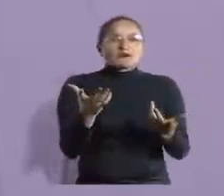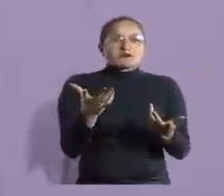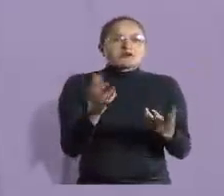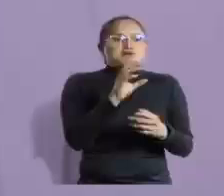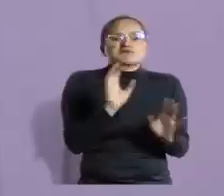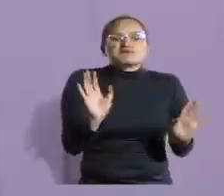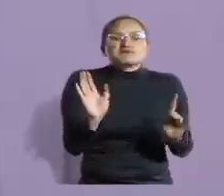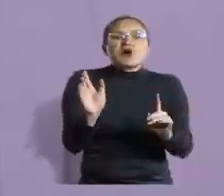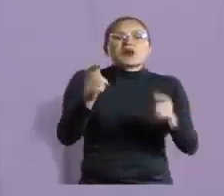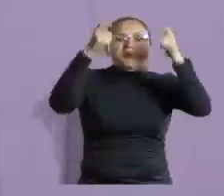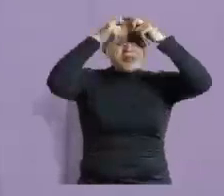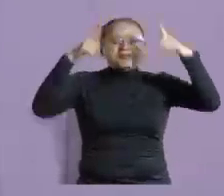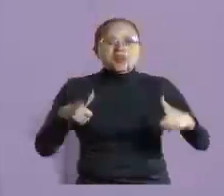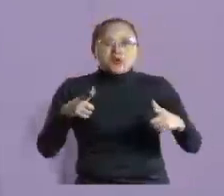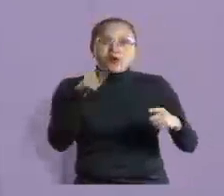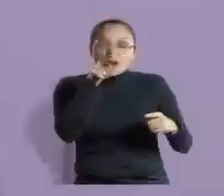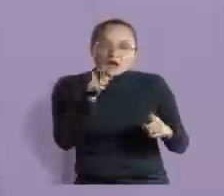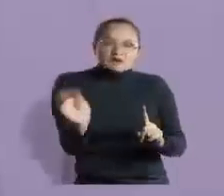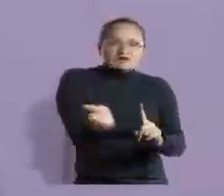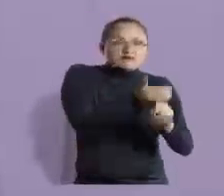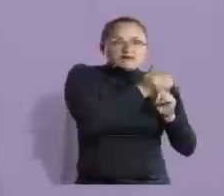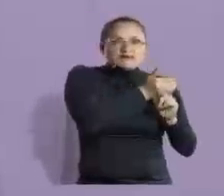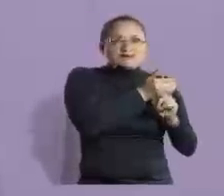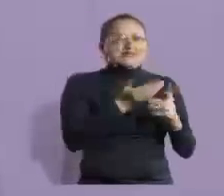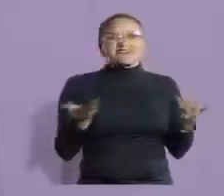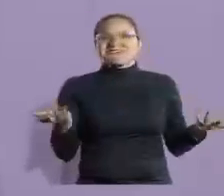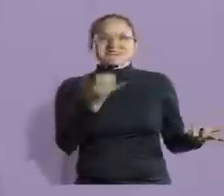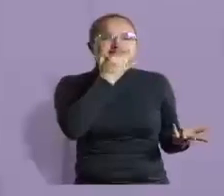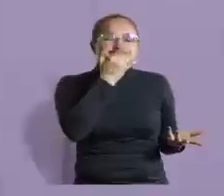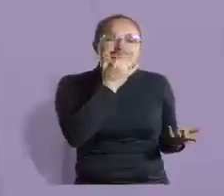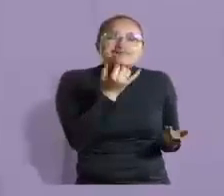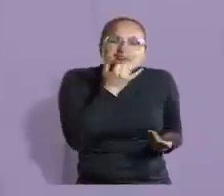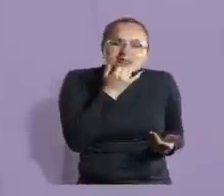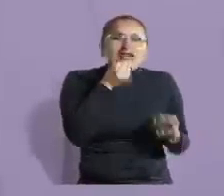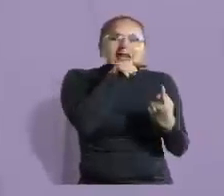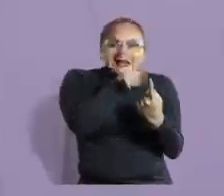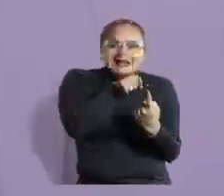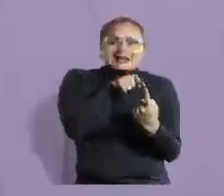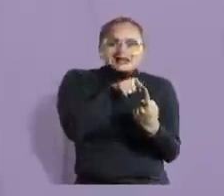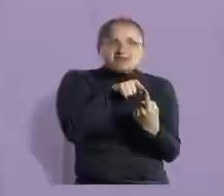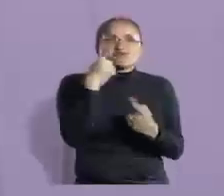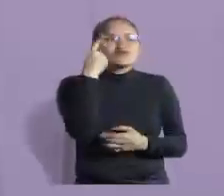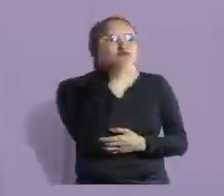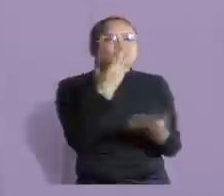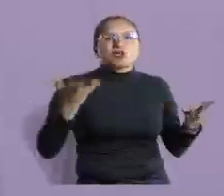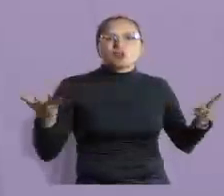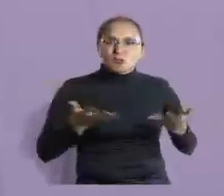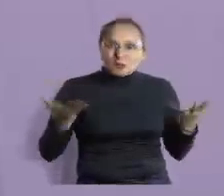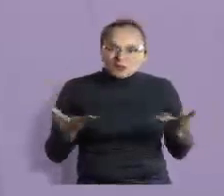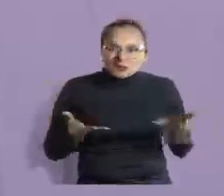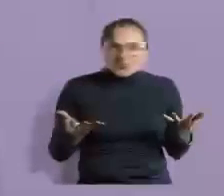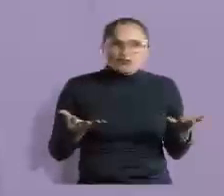desaparecidos por el estado no será mucho más difícil decir esas verdades y por eso era más complicada su búsqueda porque